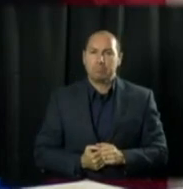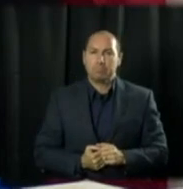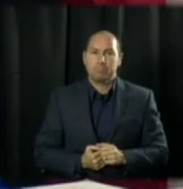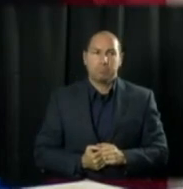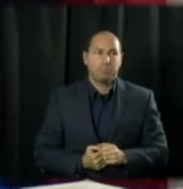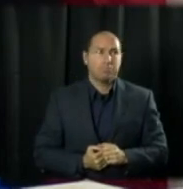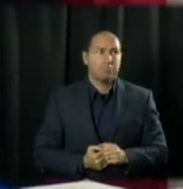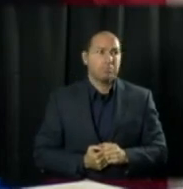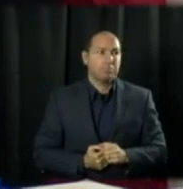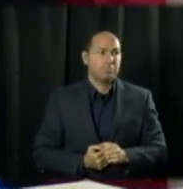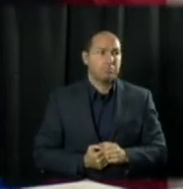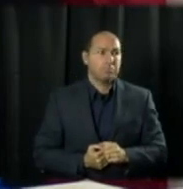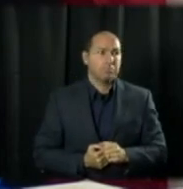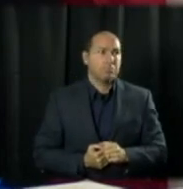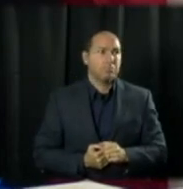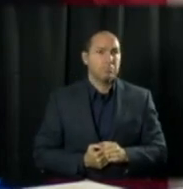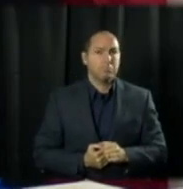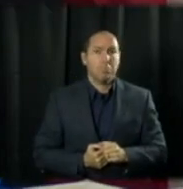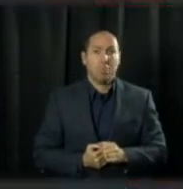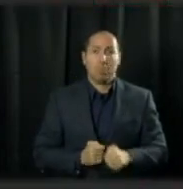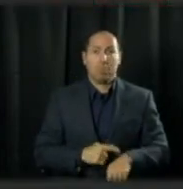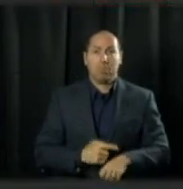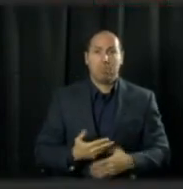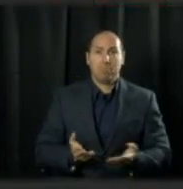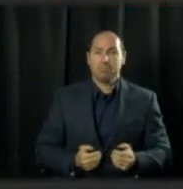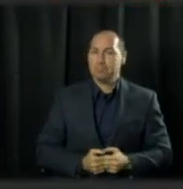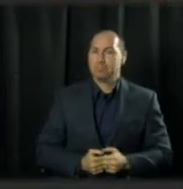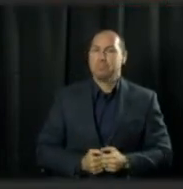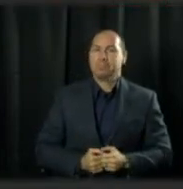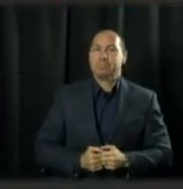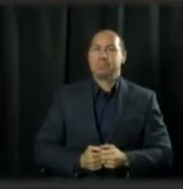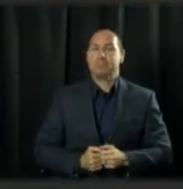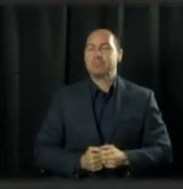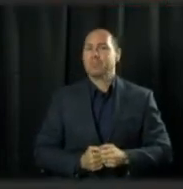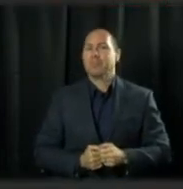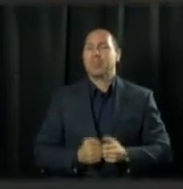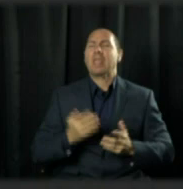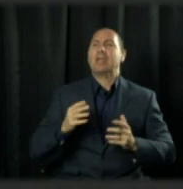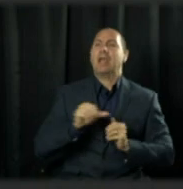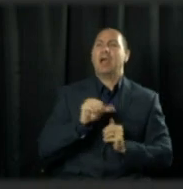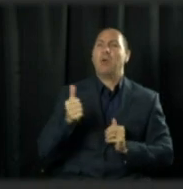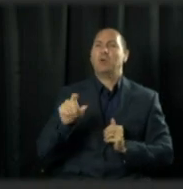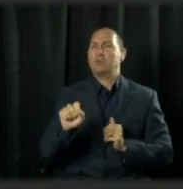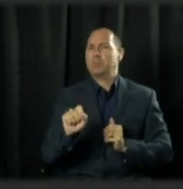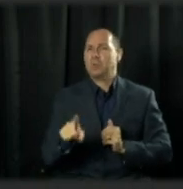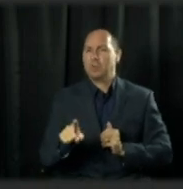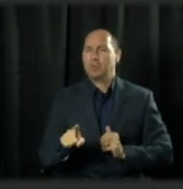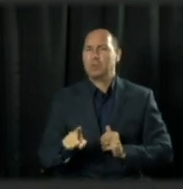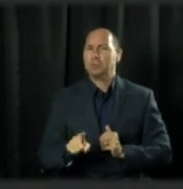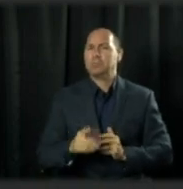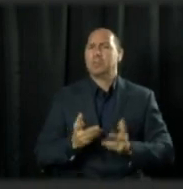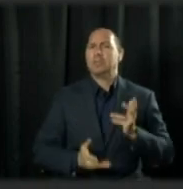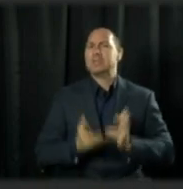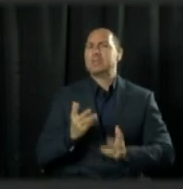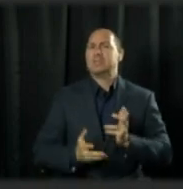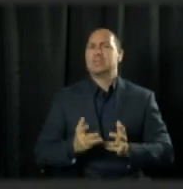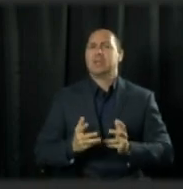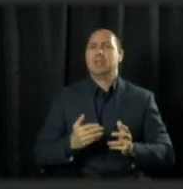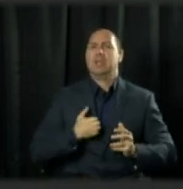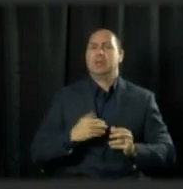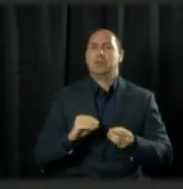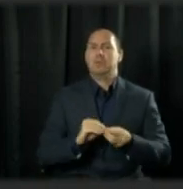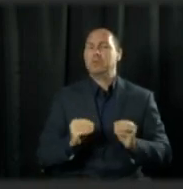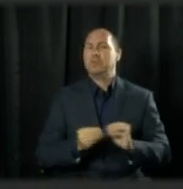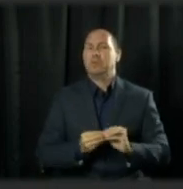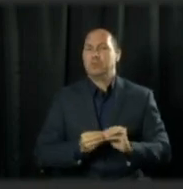John, hola, gracias. Tengo dos preguntas con respecto a energía eléctrica. Hay unos estimados recientemente de